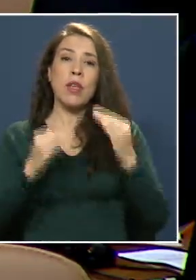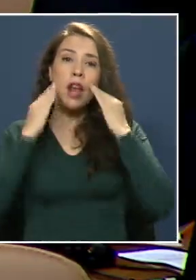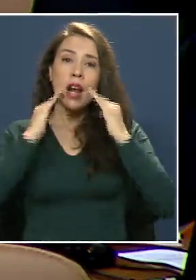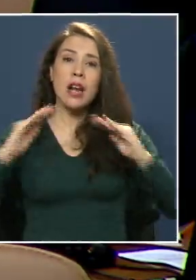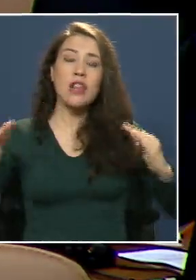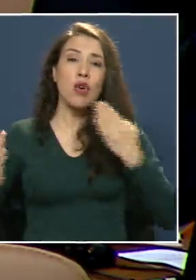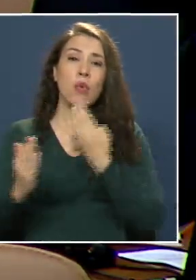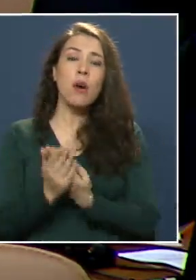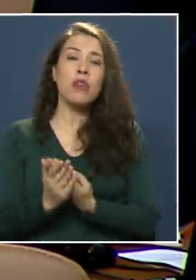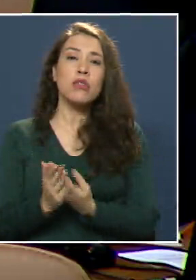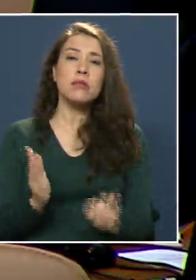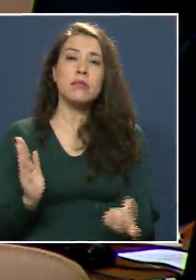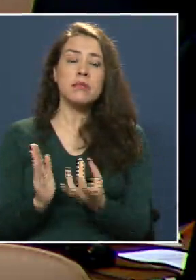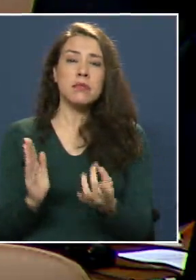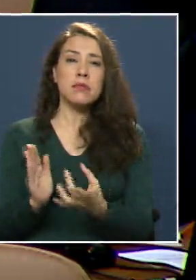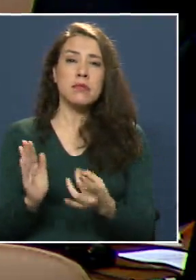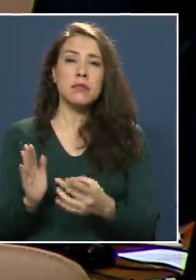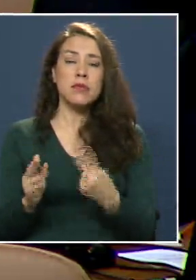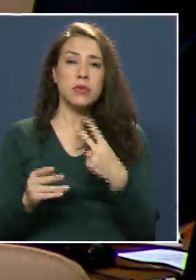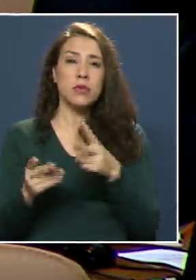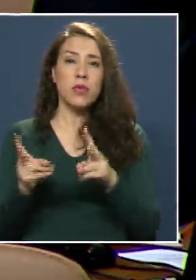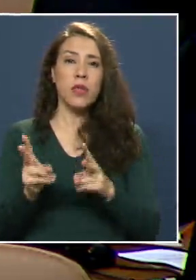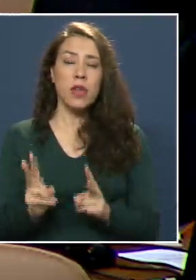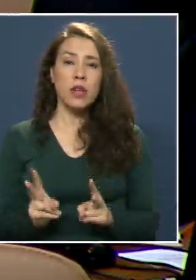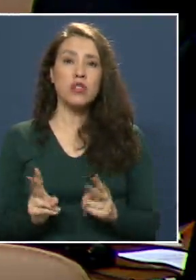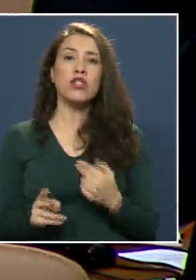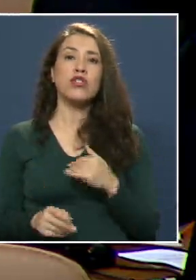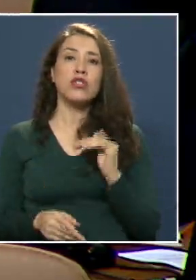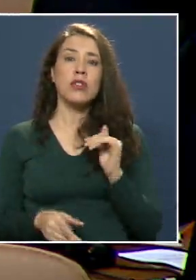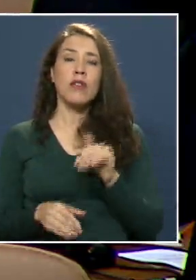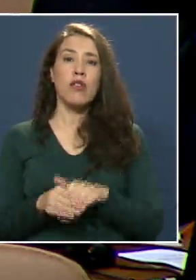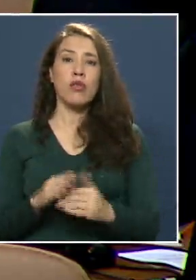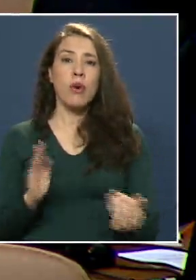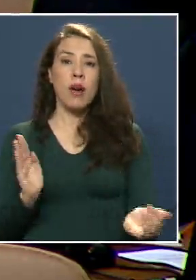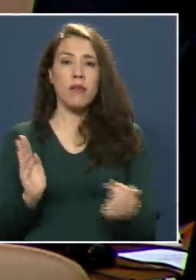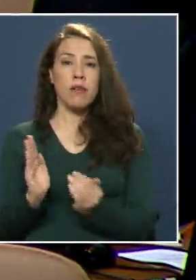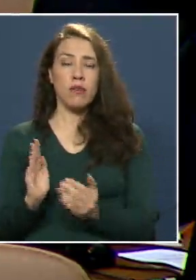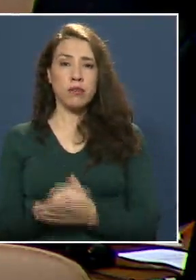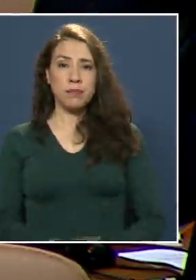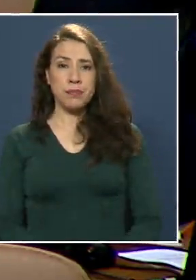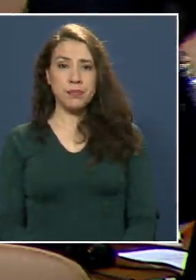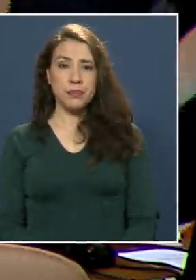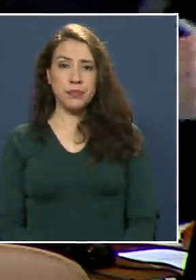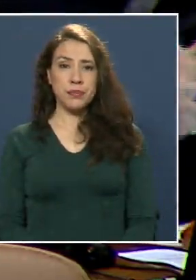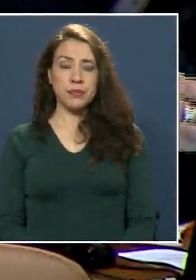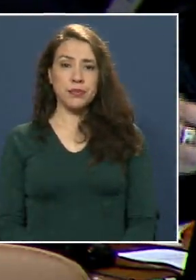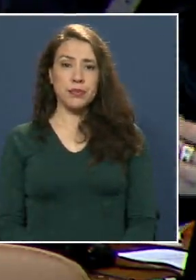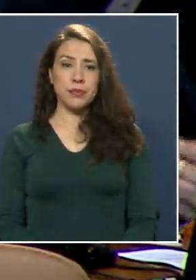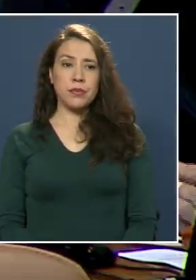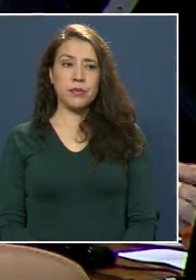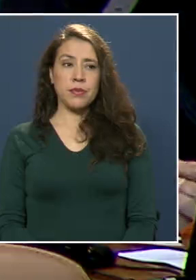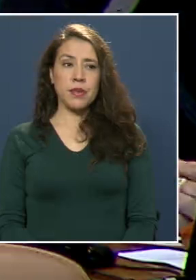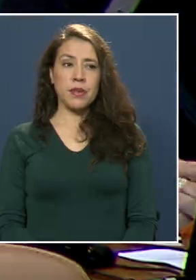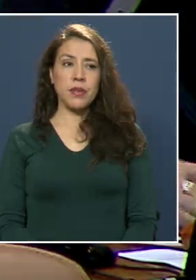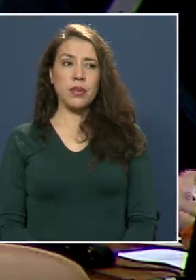sido vulnerados en sus derechos y por lo mismo doy mi voto a favor, señor presidente. Gracias.